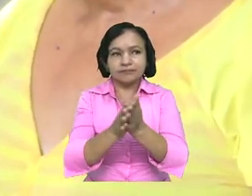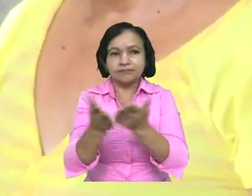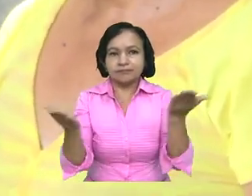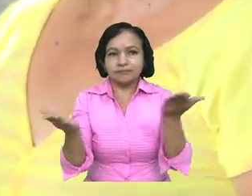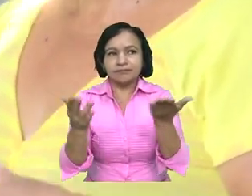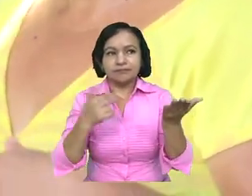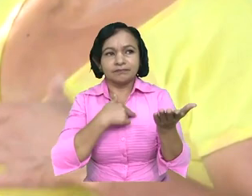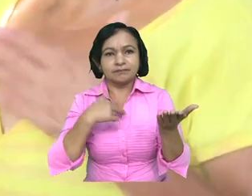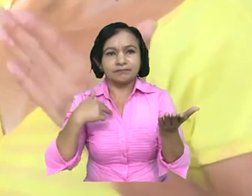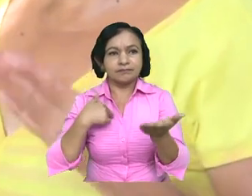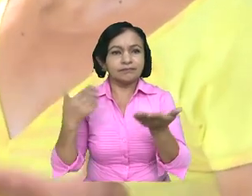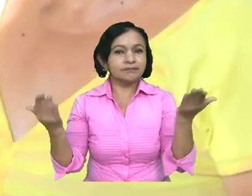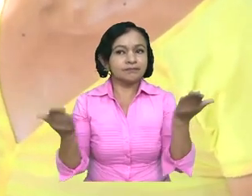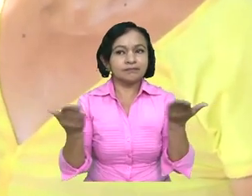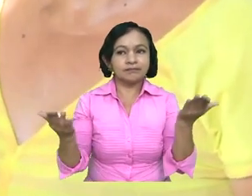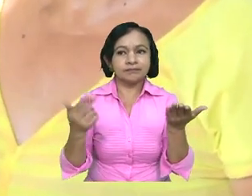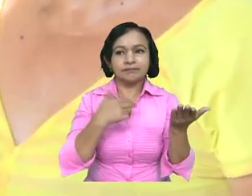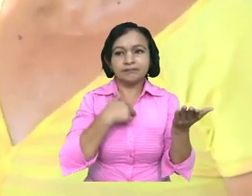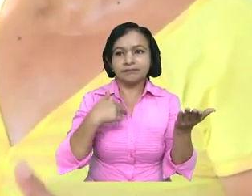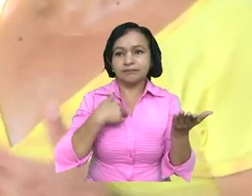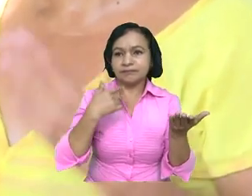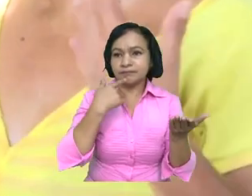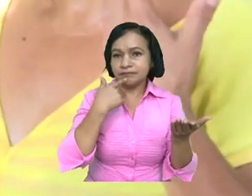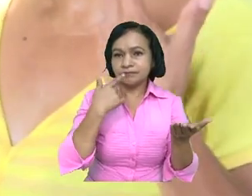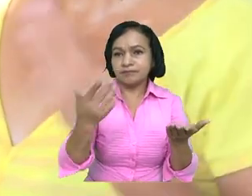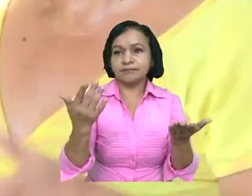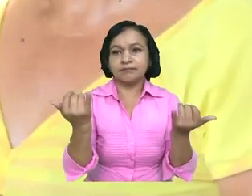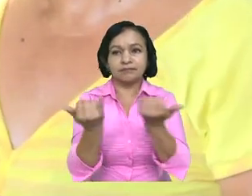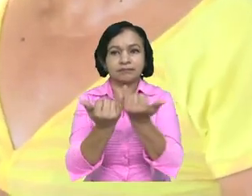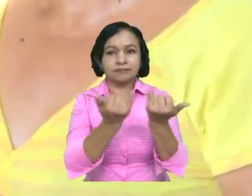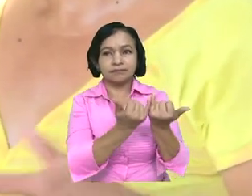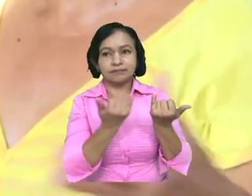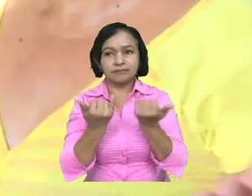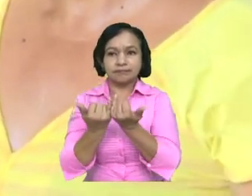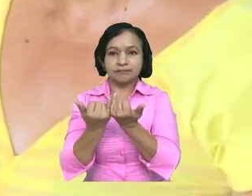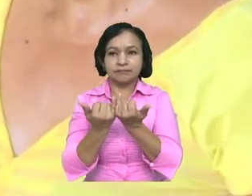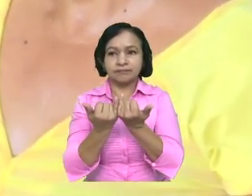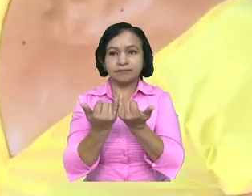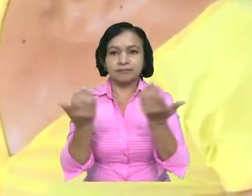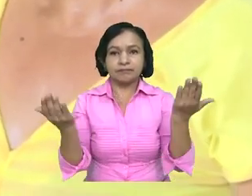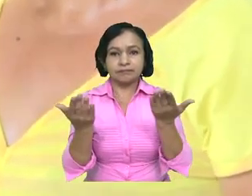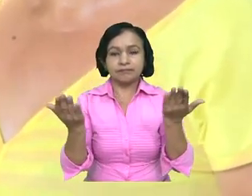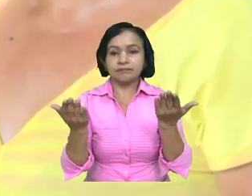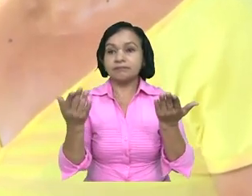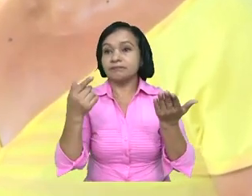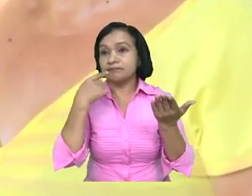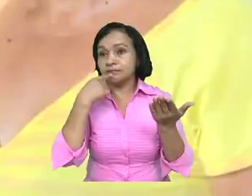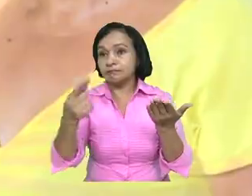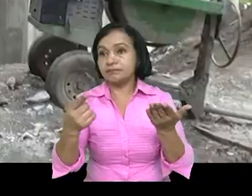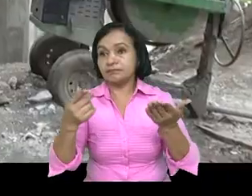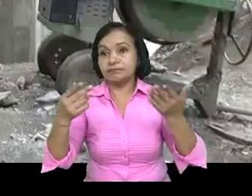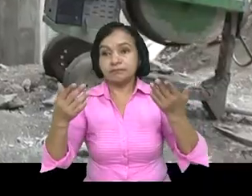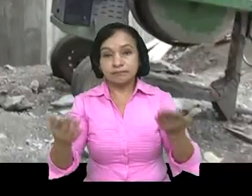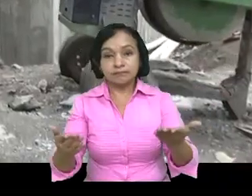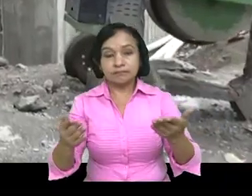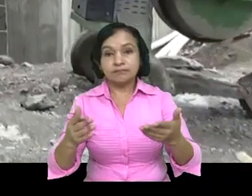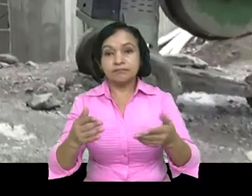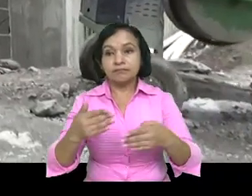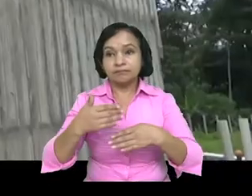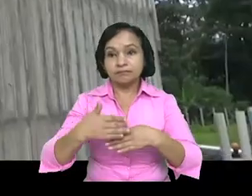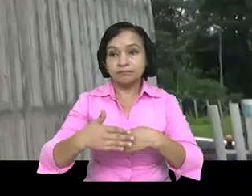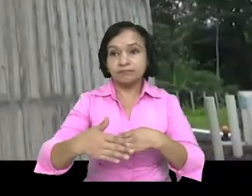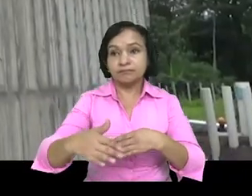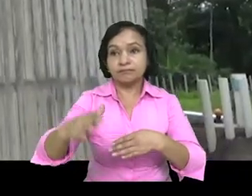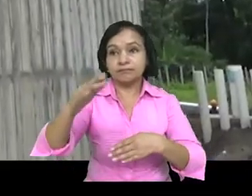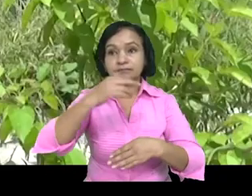agua, y si digamos uno tenía que ir al hospital o a pasar una consulta y no estaba a esa hora, no agarraba el agua. Durante el tiempo